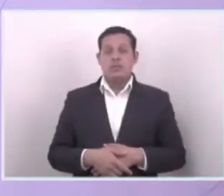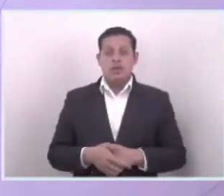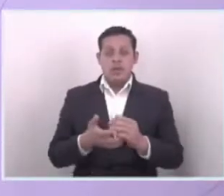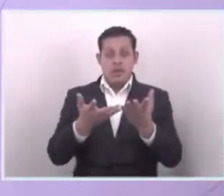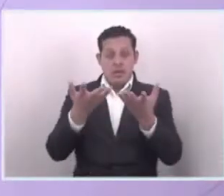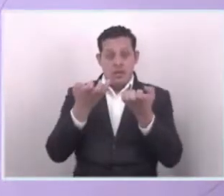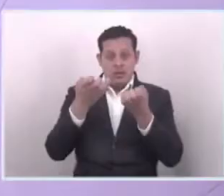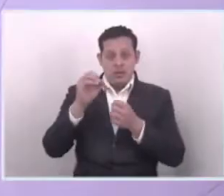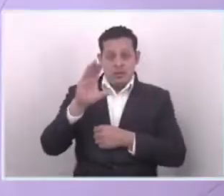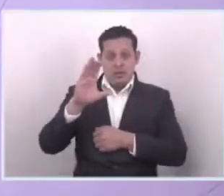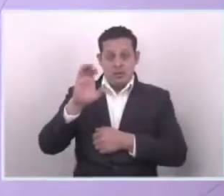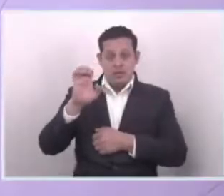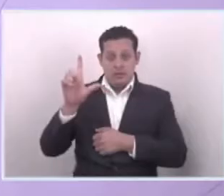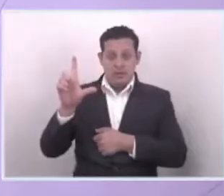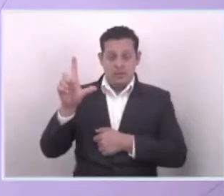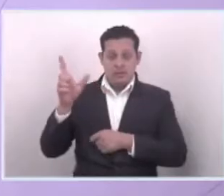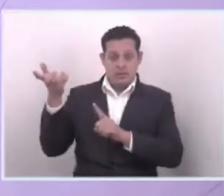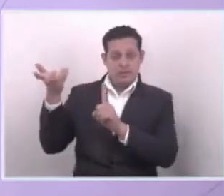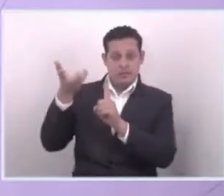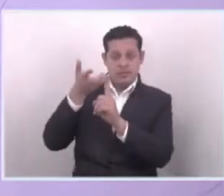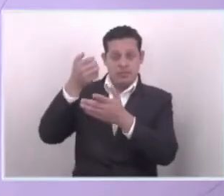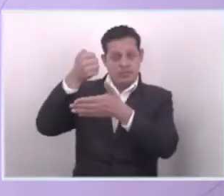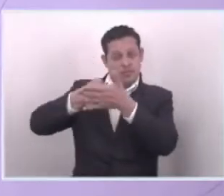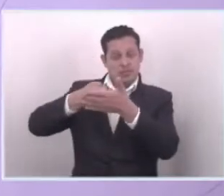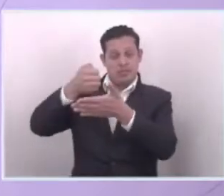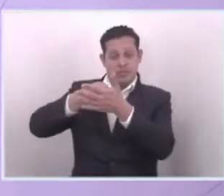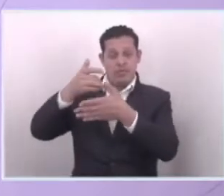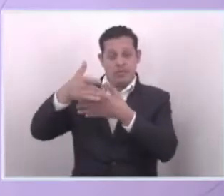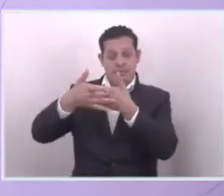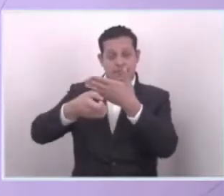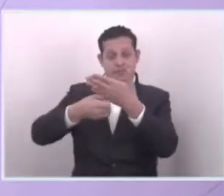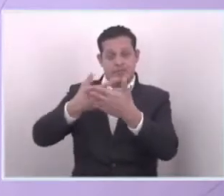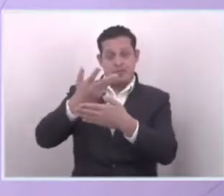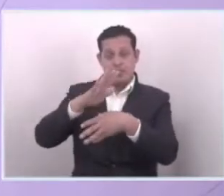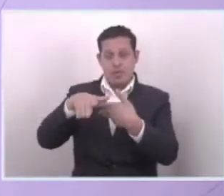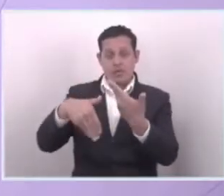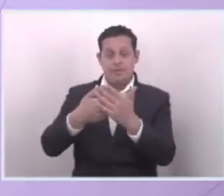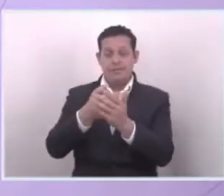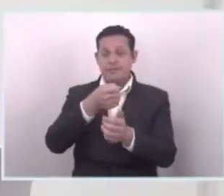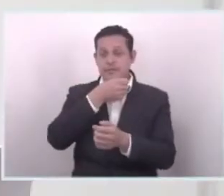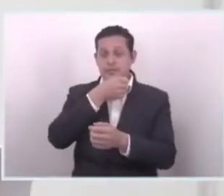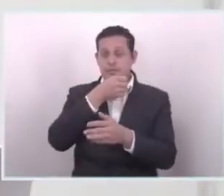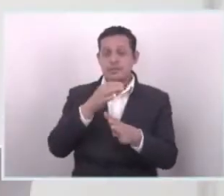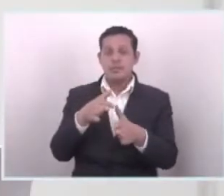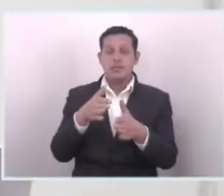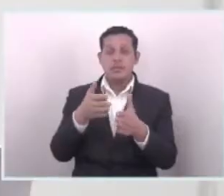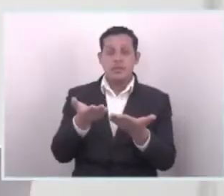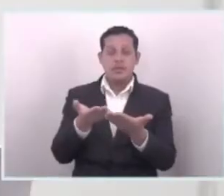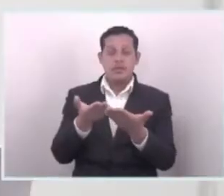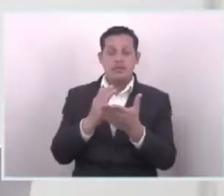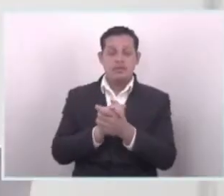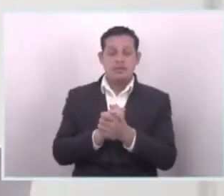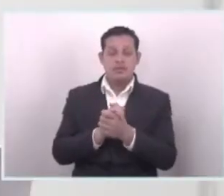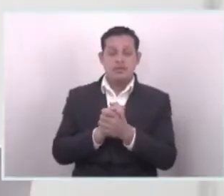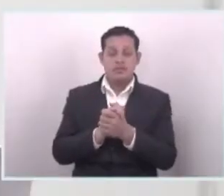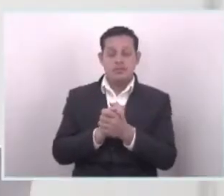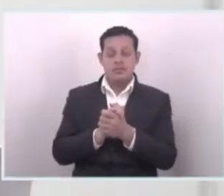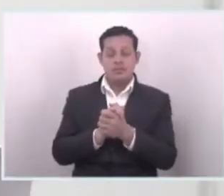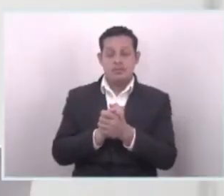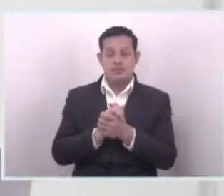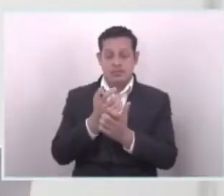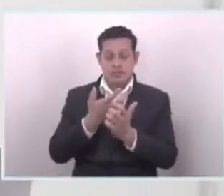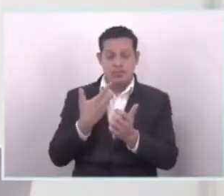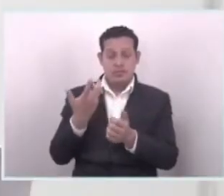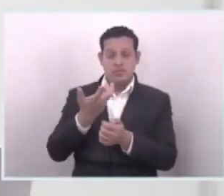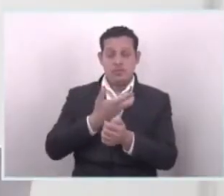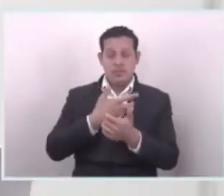Queremos que la CEL dirija este esfuerzo para actualizar todos los datos y bueno,